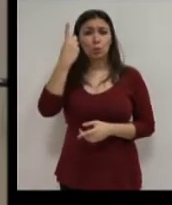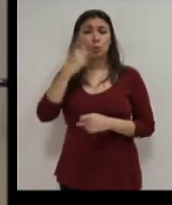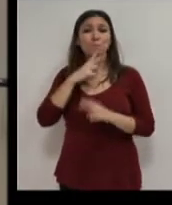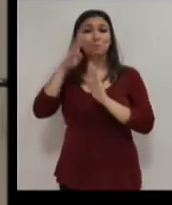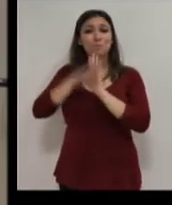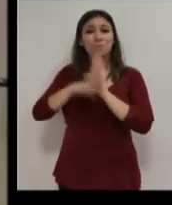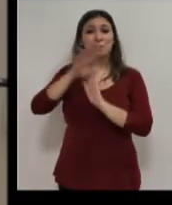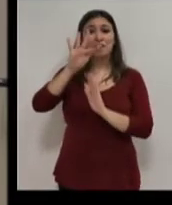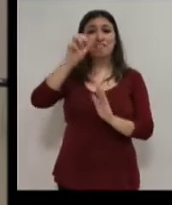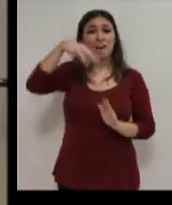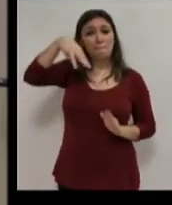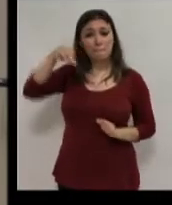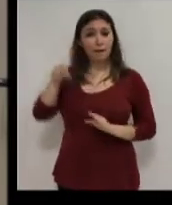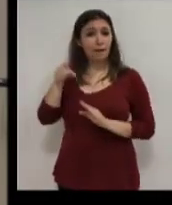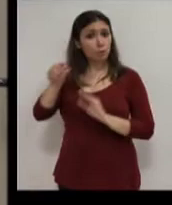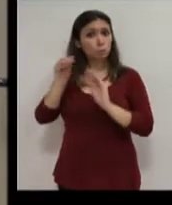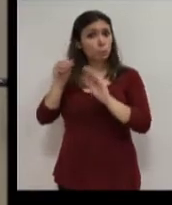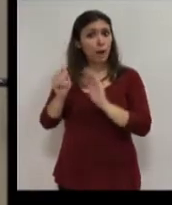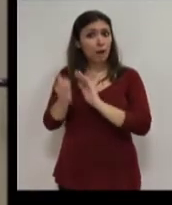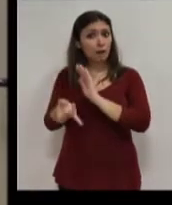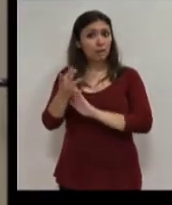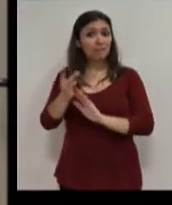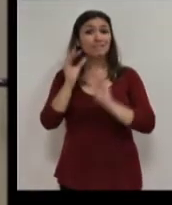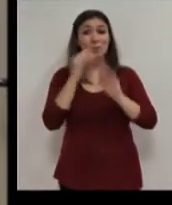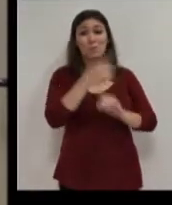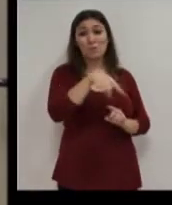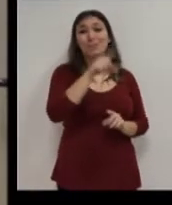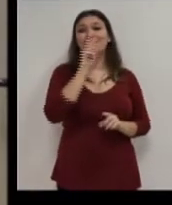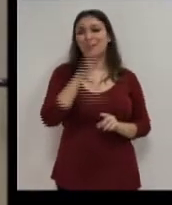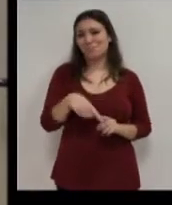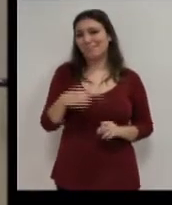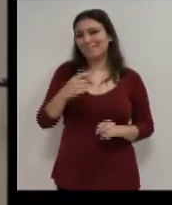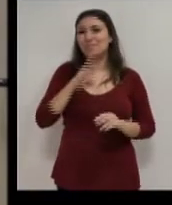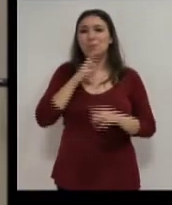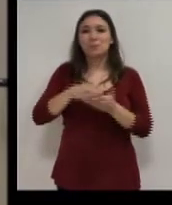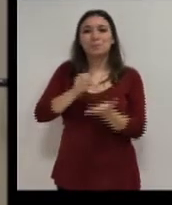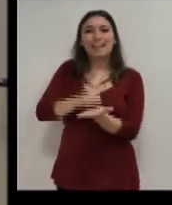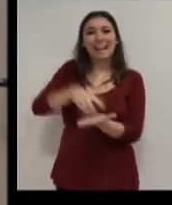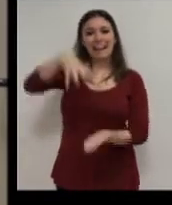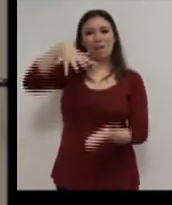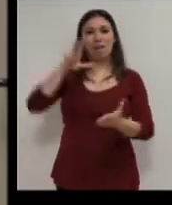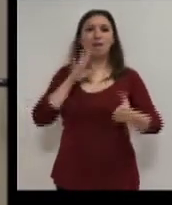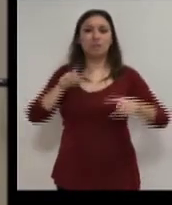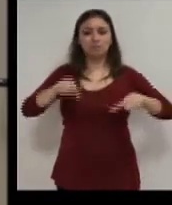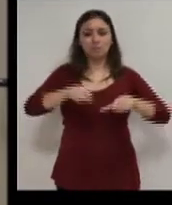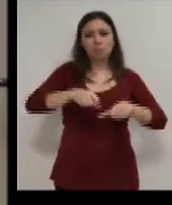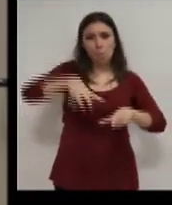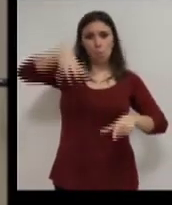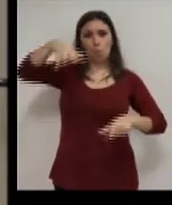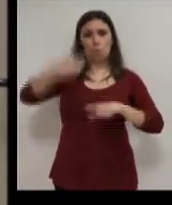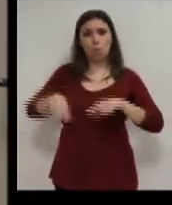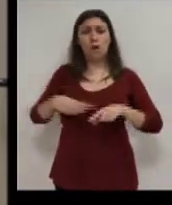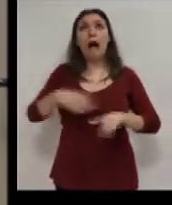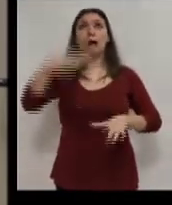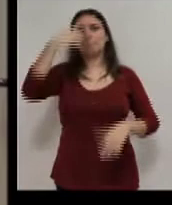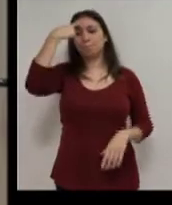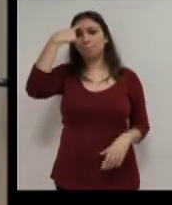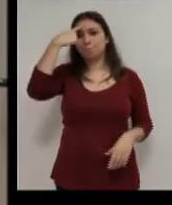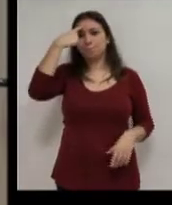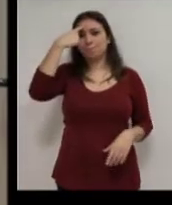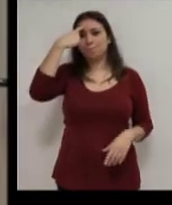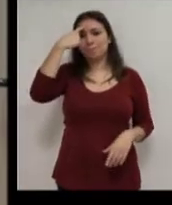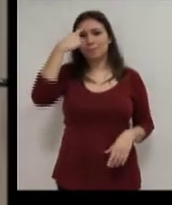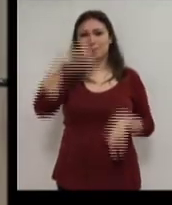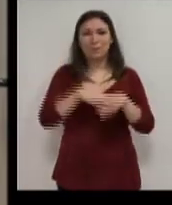No sé si conocéis una aplicación que tiene fama, que tiene su interés. Bueno, vosotros también tenéis una muy interesante con realidad aumentada, etcétera, ¿no?